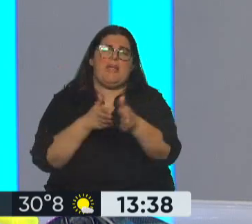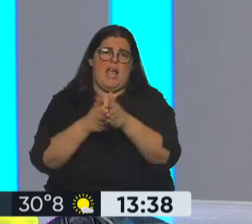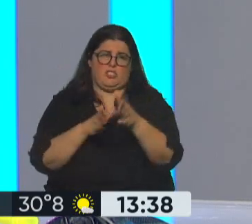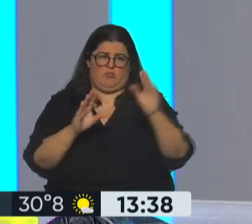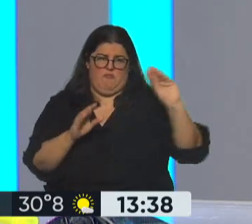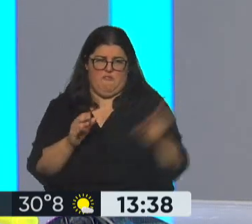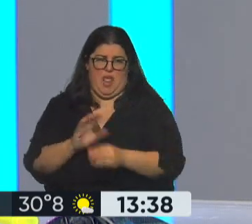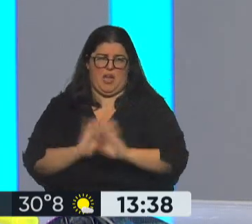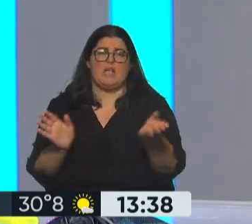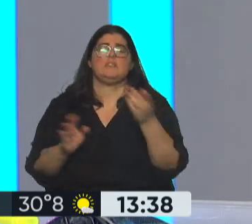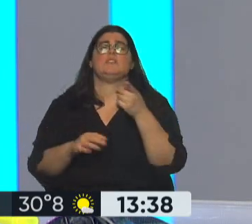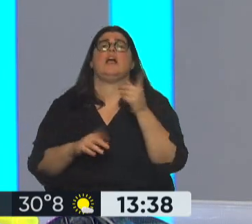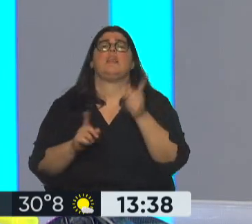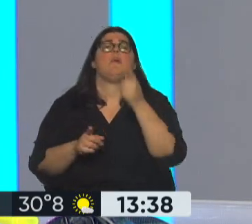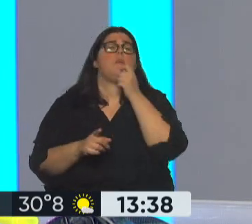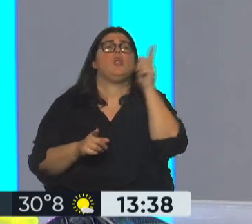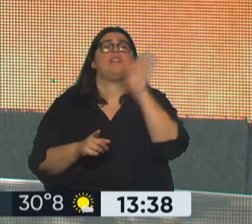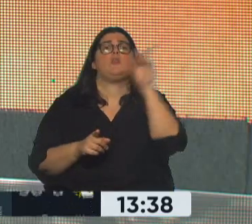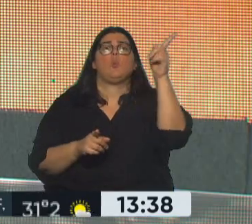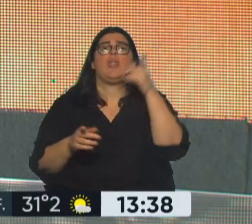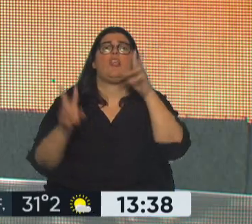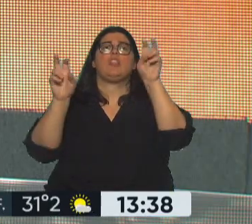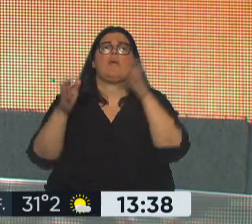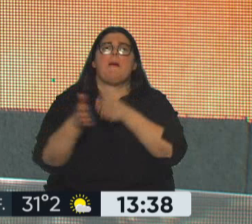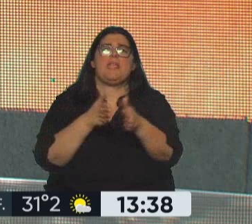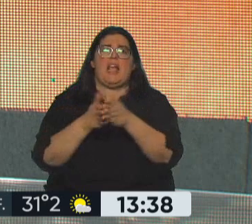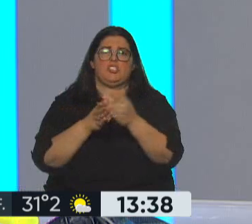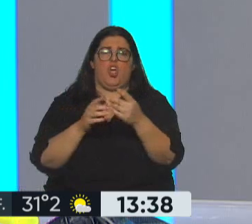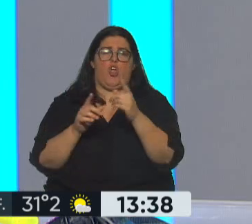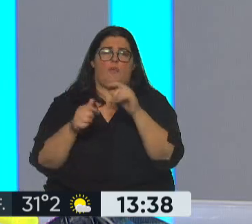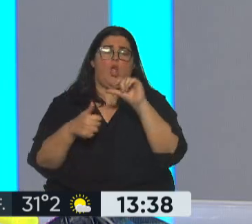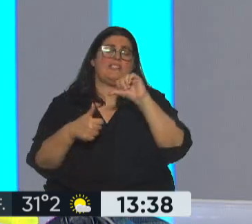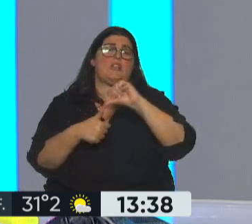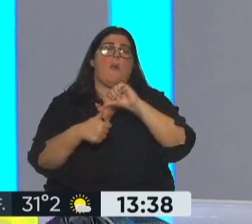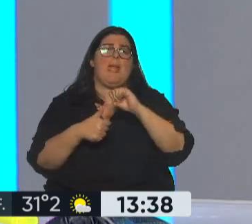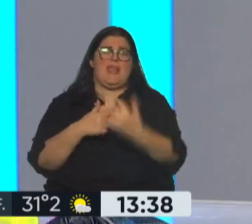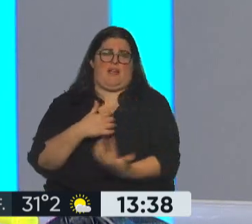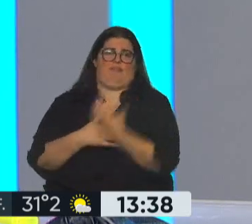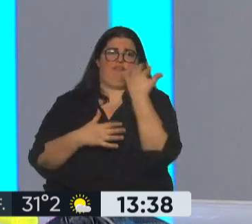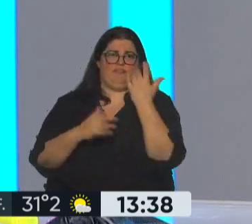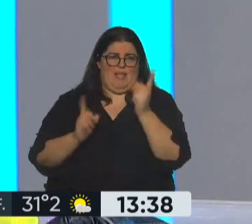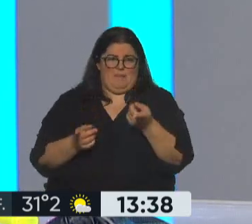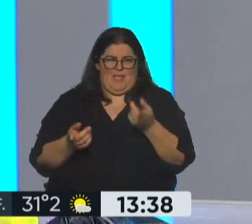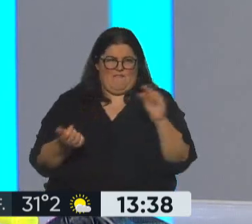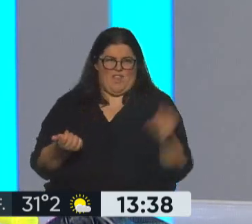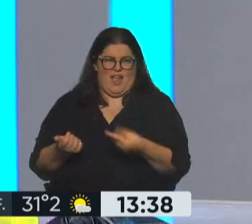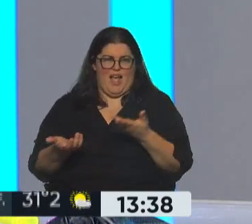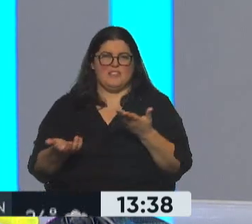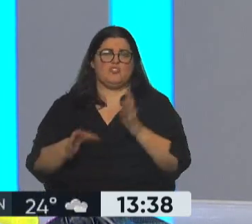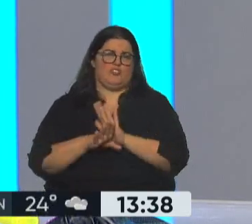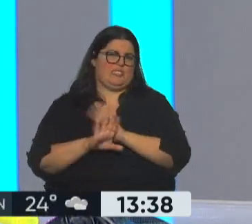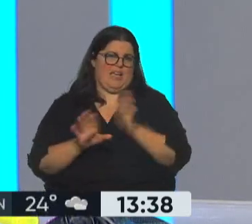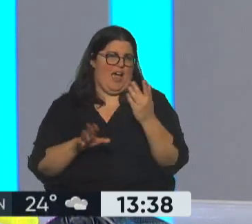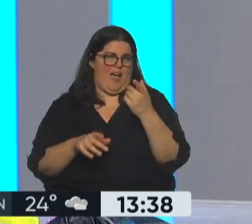Unidos con el flujo que llega desde Centroamérica? La verdad, mucho tiempo y también mucha agua ya